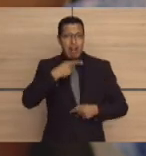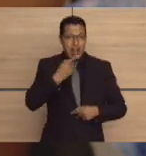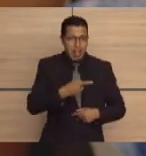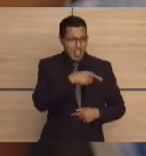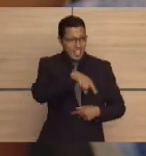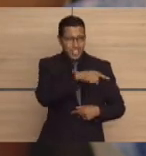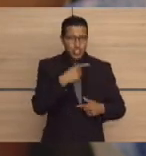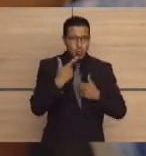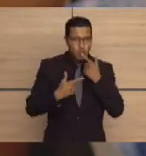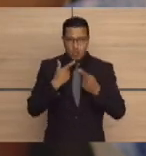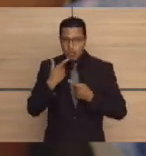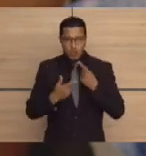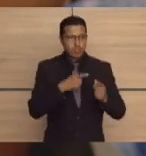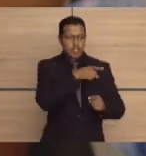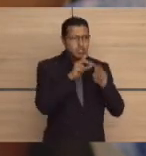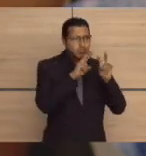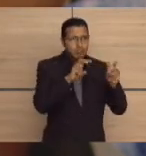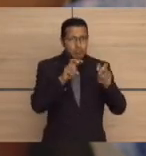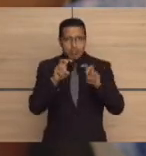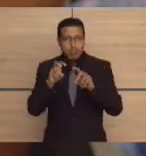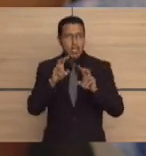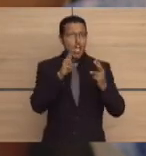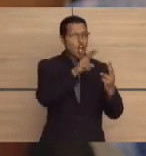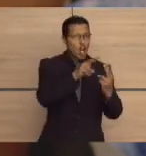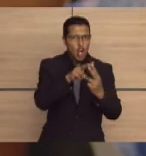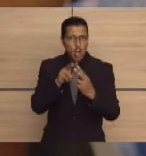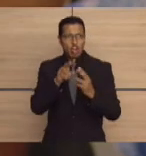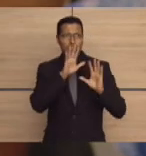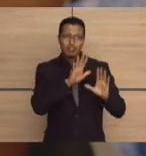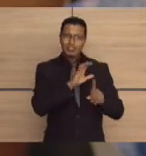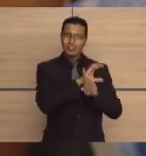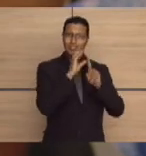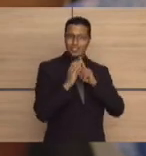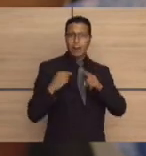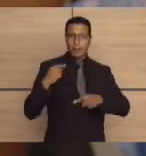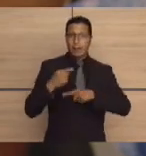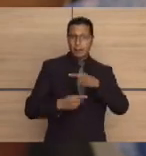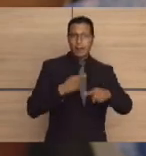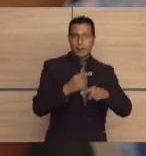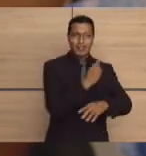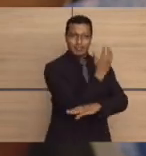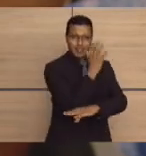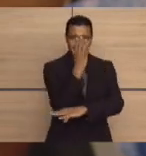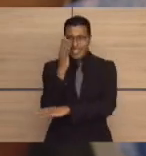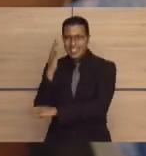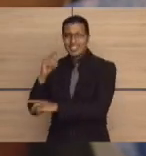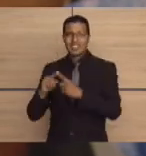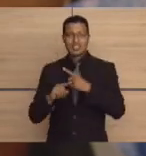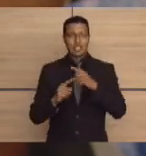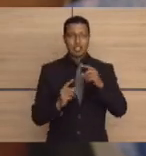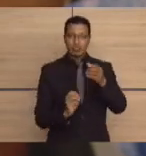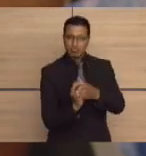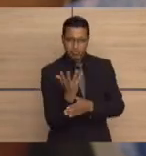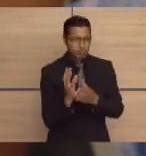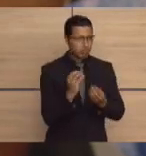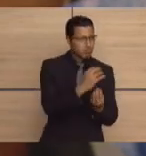este territorio, que descifraron y cifraron en sus culturas la naturaleza, la